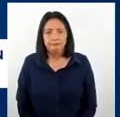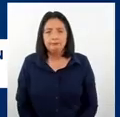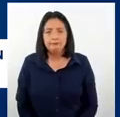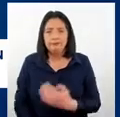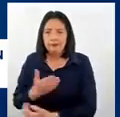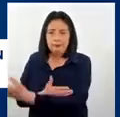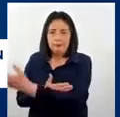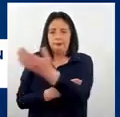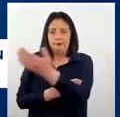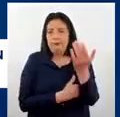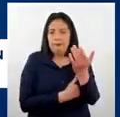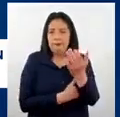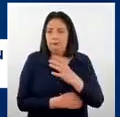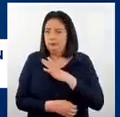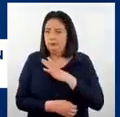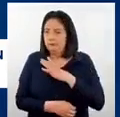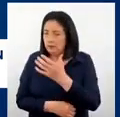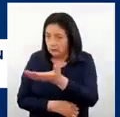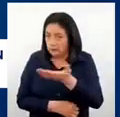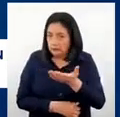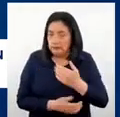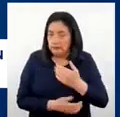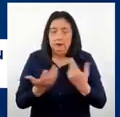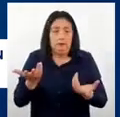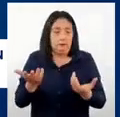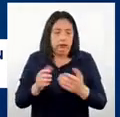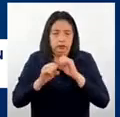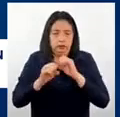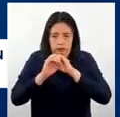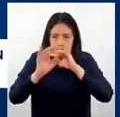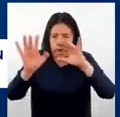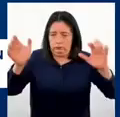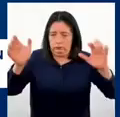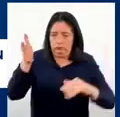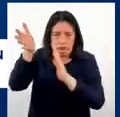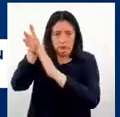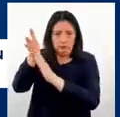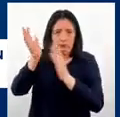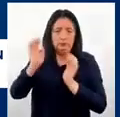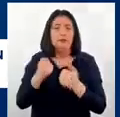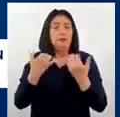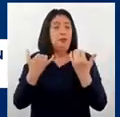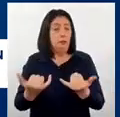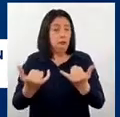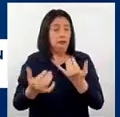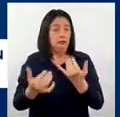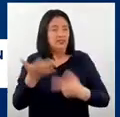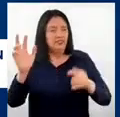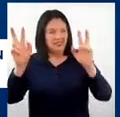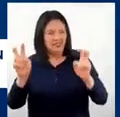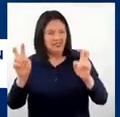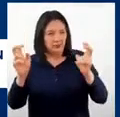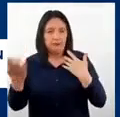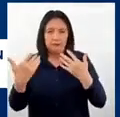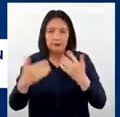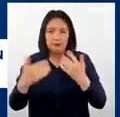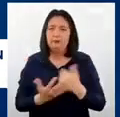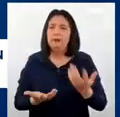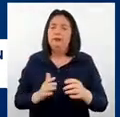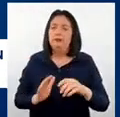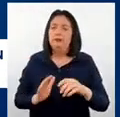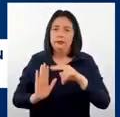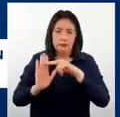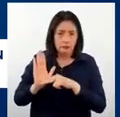Buenos días, les damos la bienvenida a esta transmisión de Defensoría en directo. Hoy vamos a hablar sobre la norma